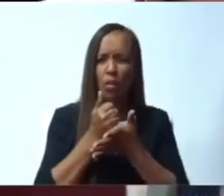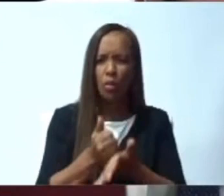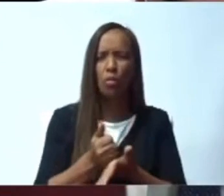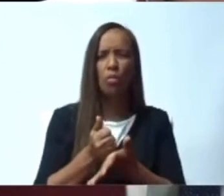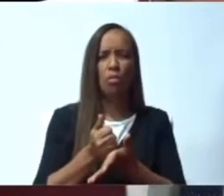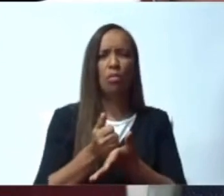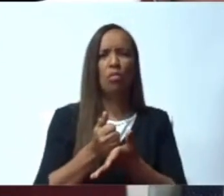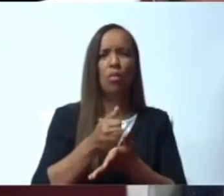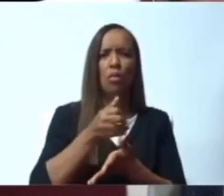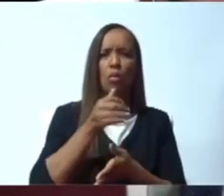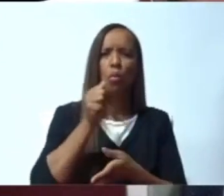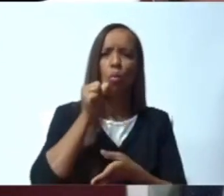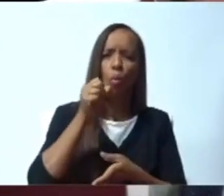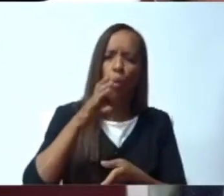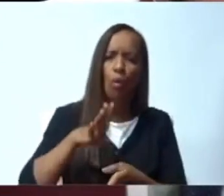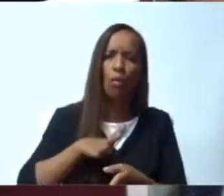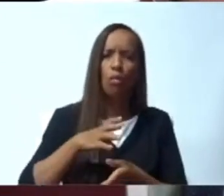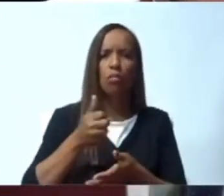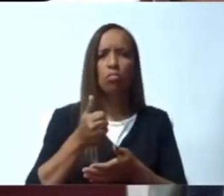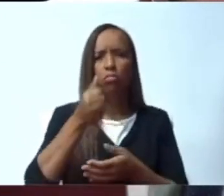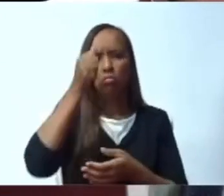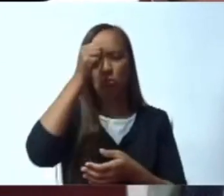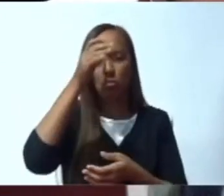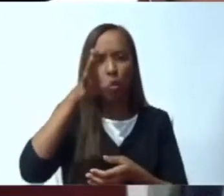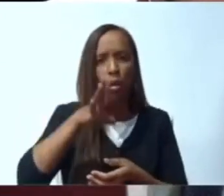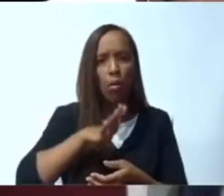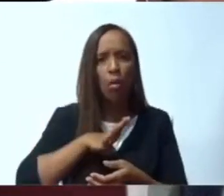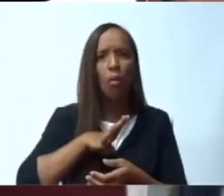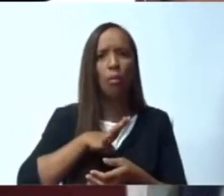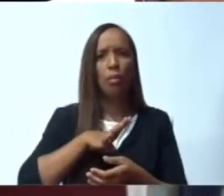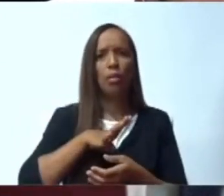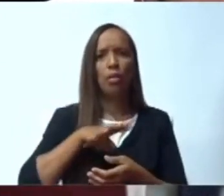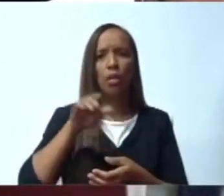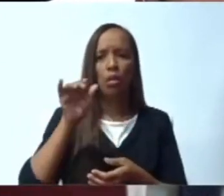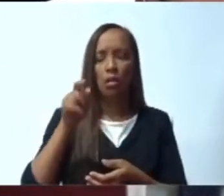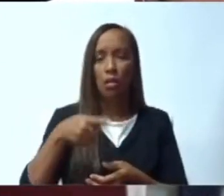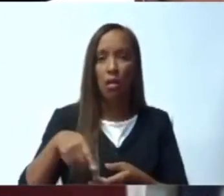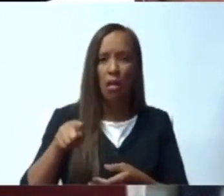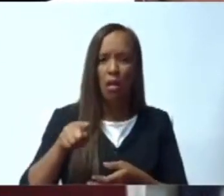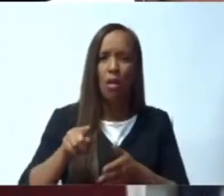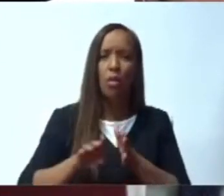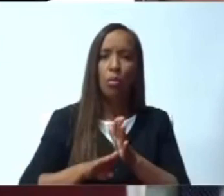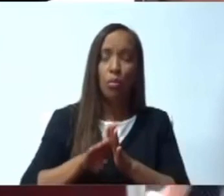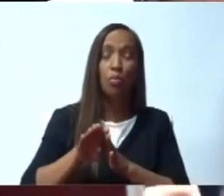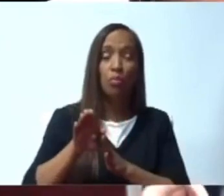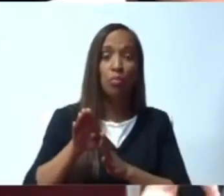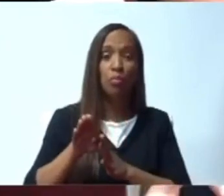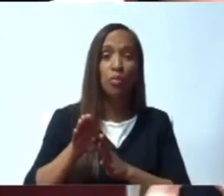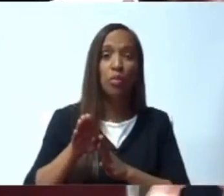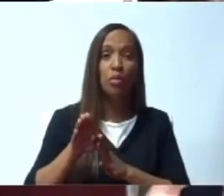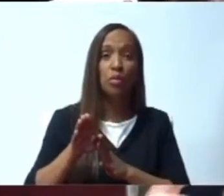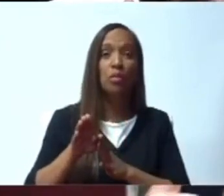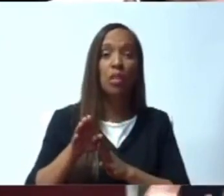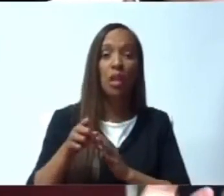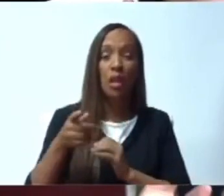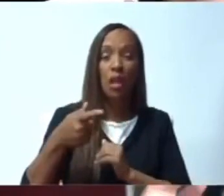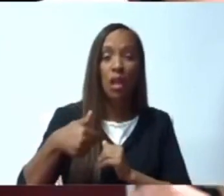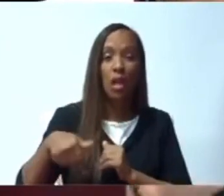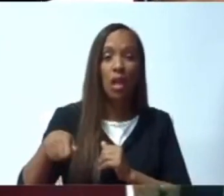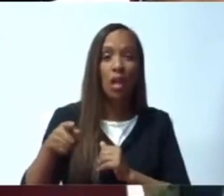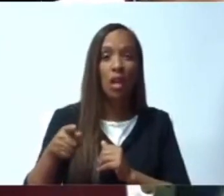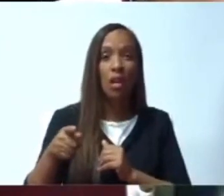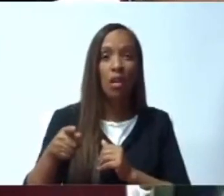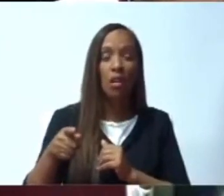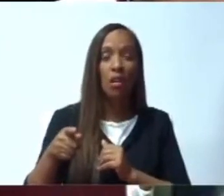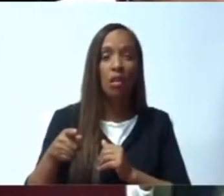Estado dominicano, ministros, legisladores, empresarios, artistas, o